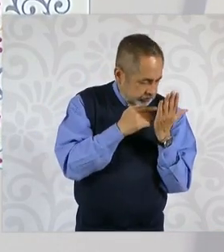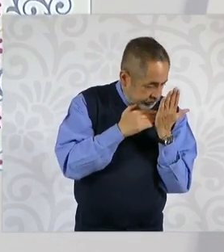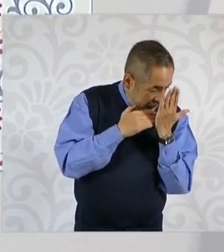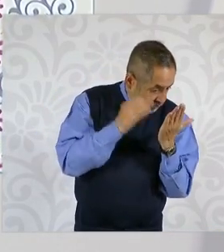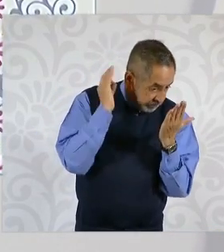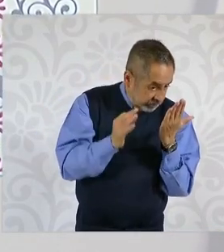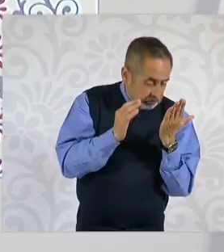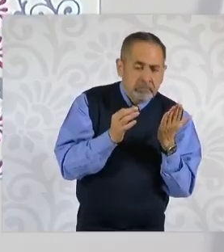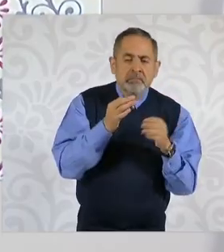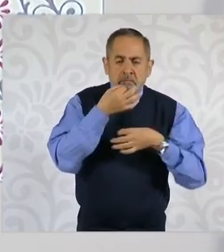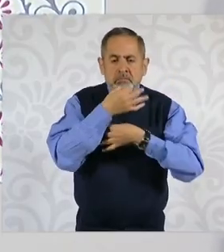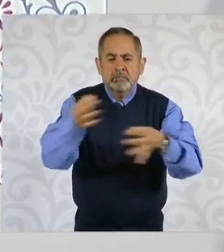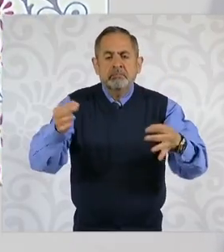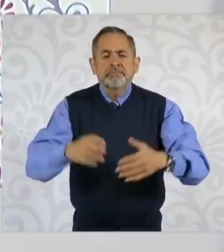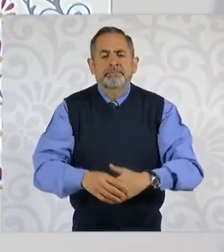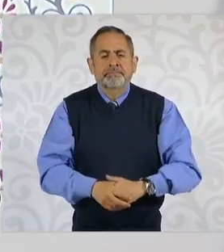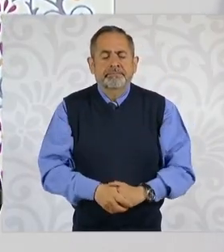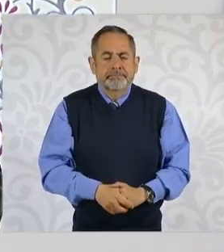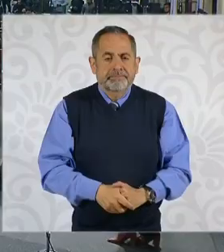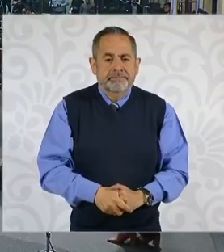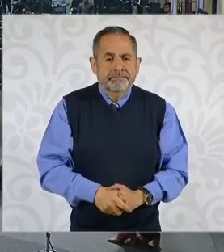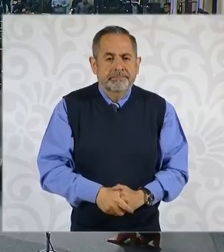Sí, acá.